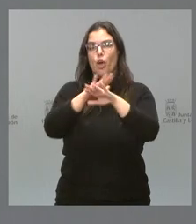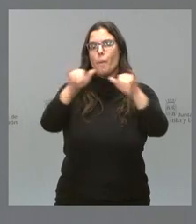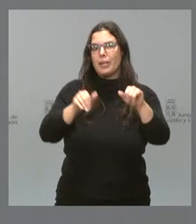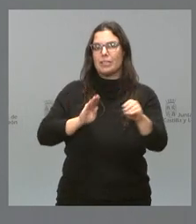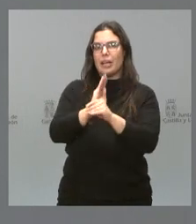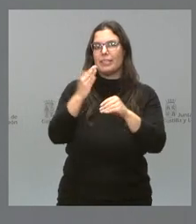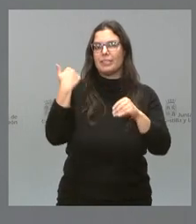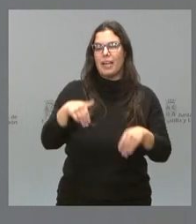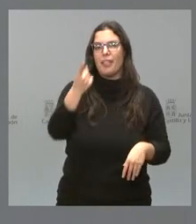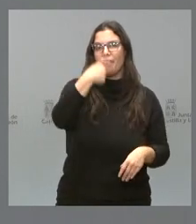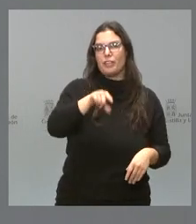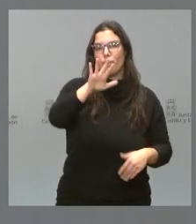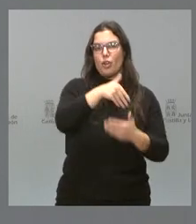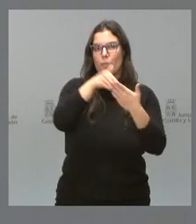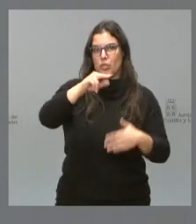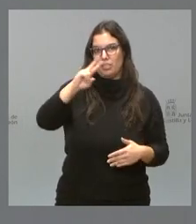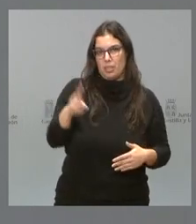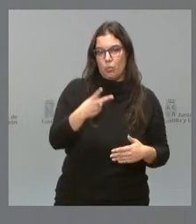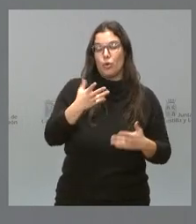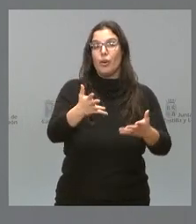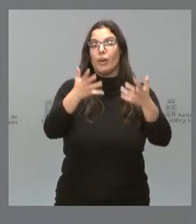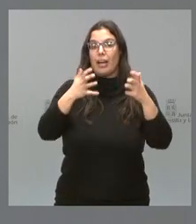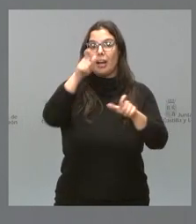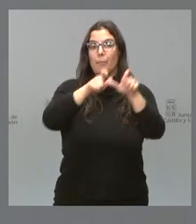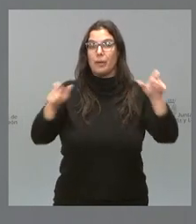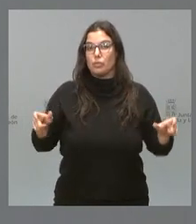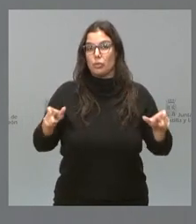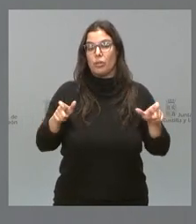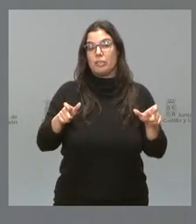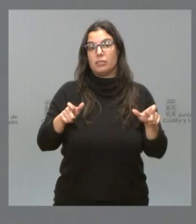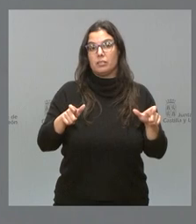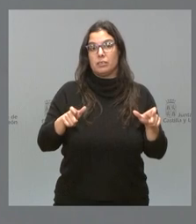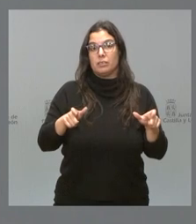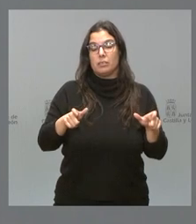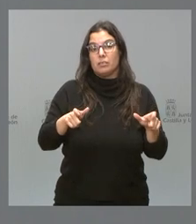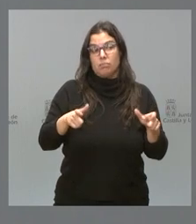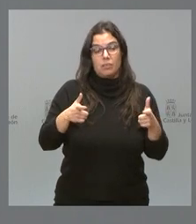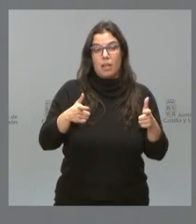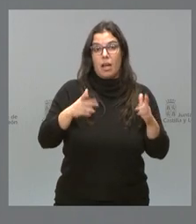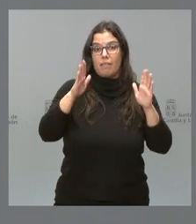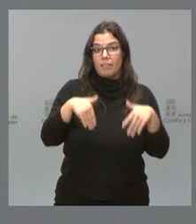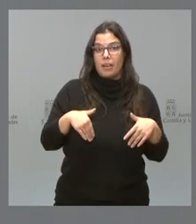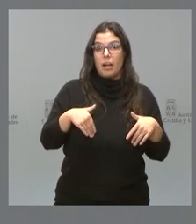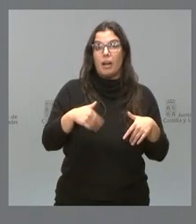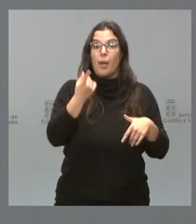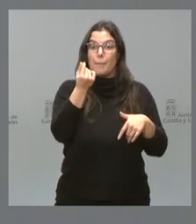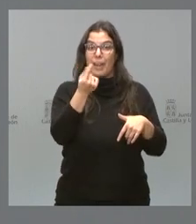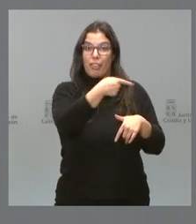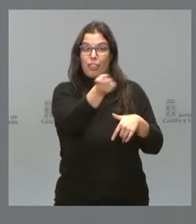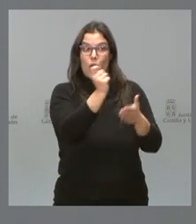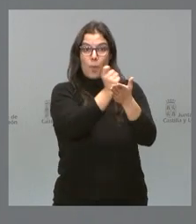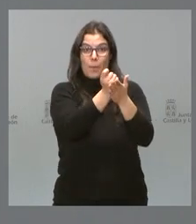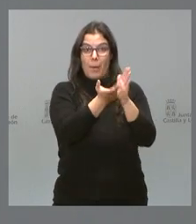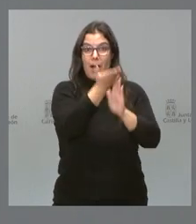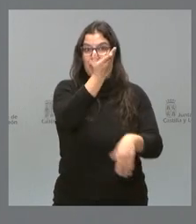a 105 millones de euros beneficiando a un conjunto de personas a las que no ha sido necesario sino todo lo contrario subir el precio de